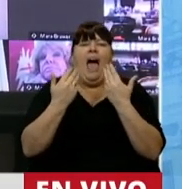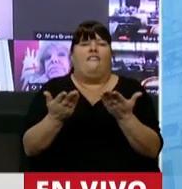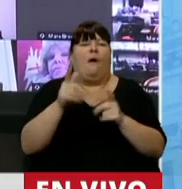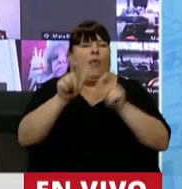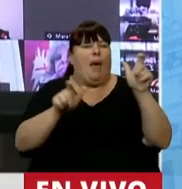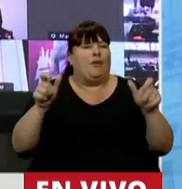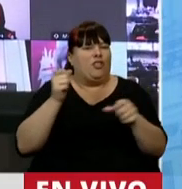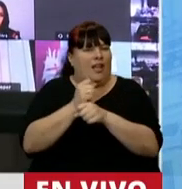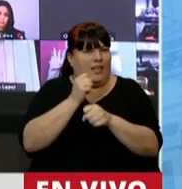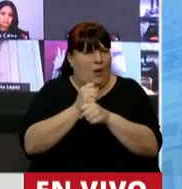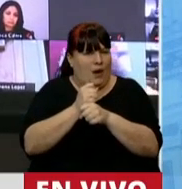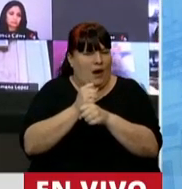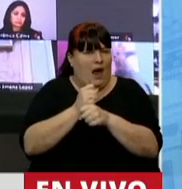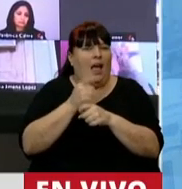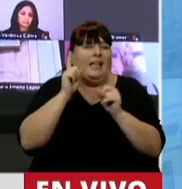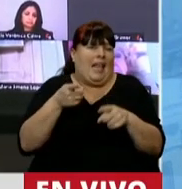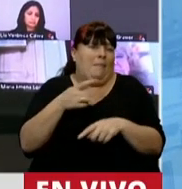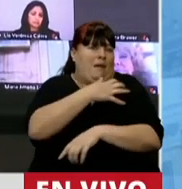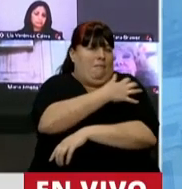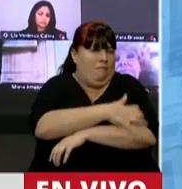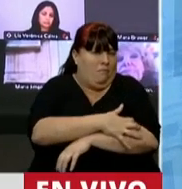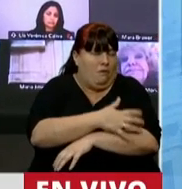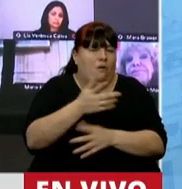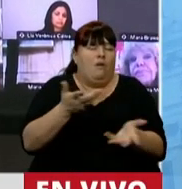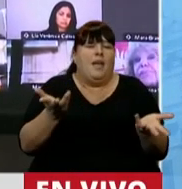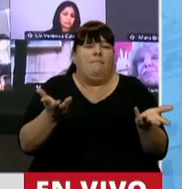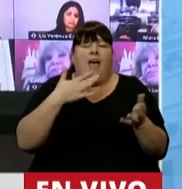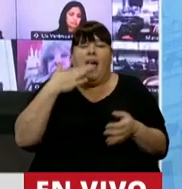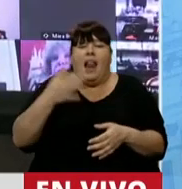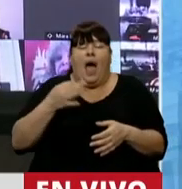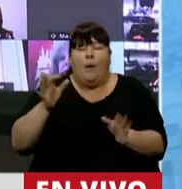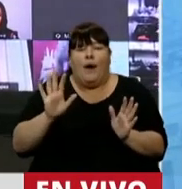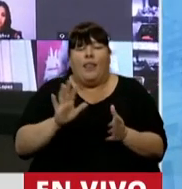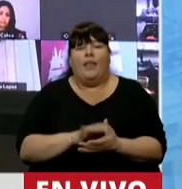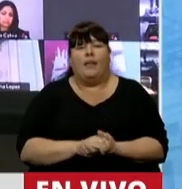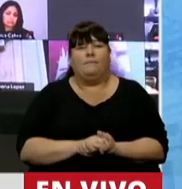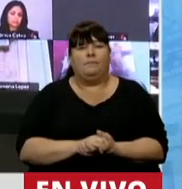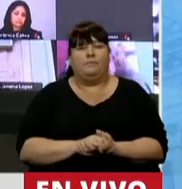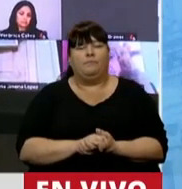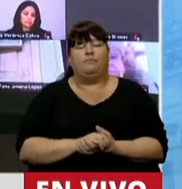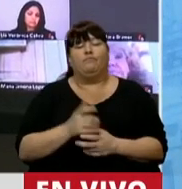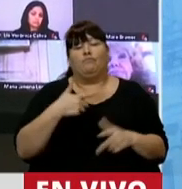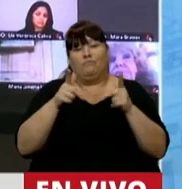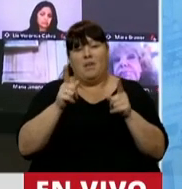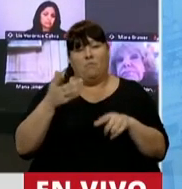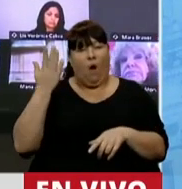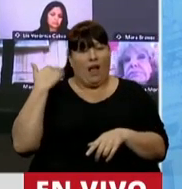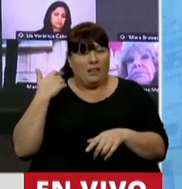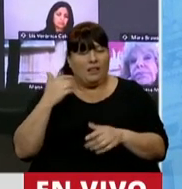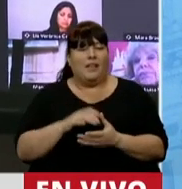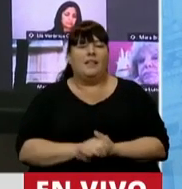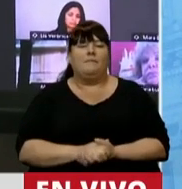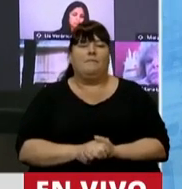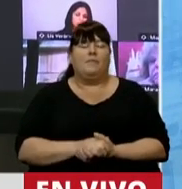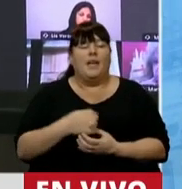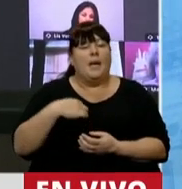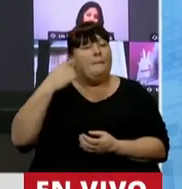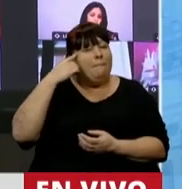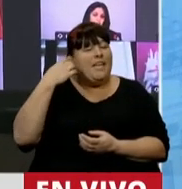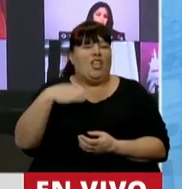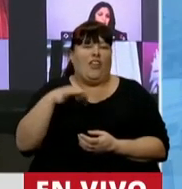los trabajadores y de los que menos tienen. La verdad es que, como le decía recién, creo